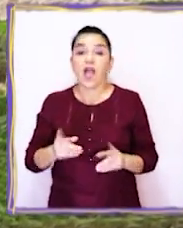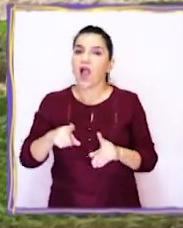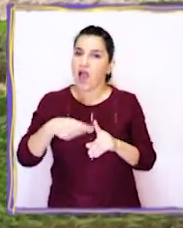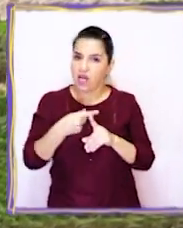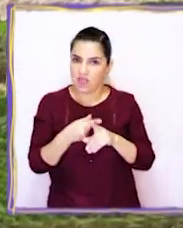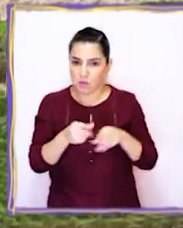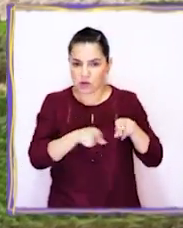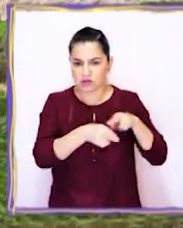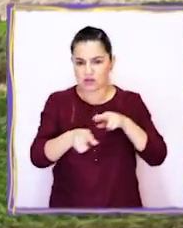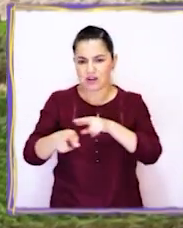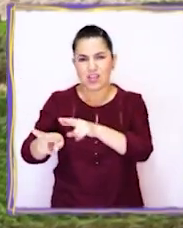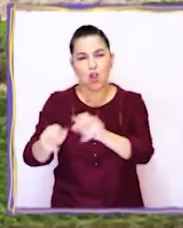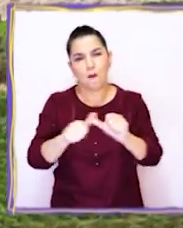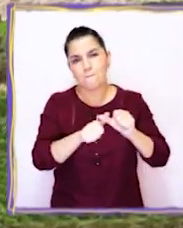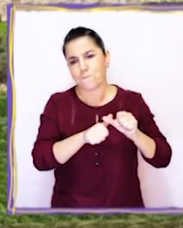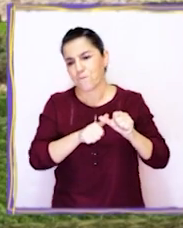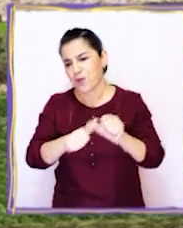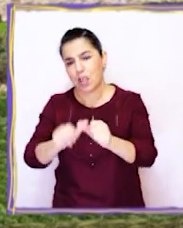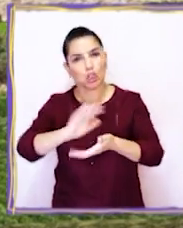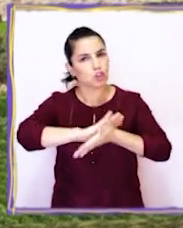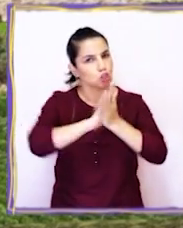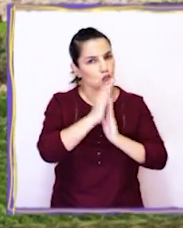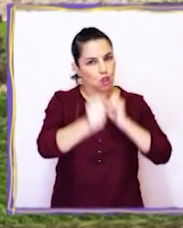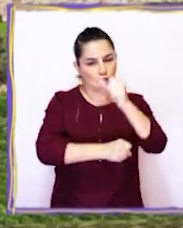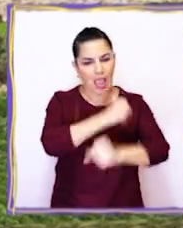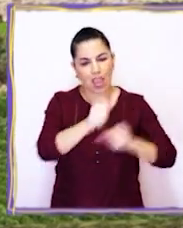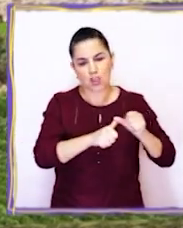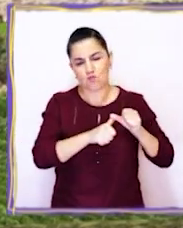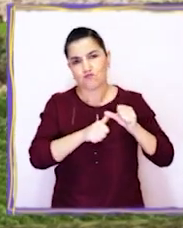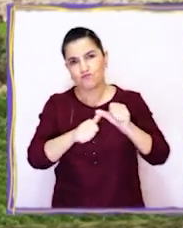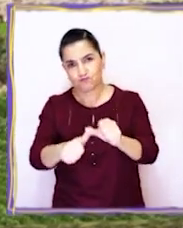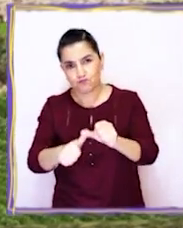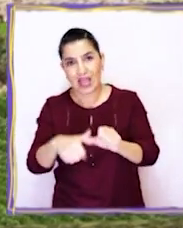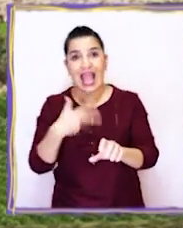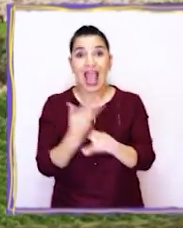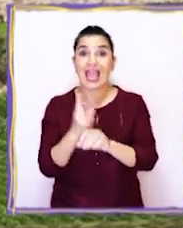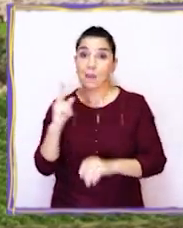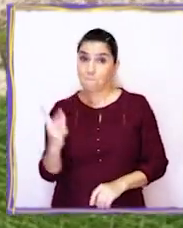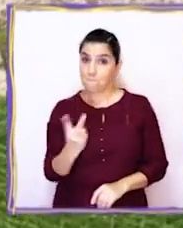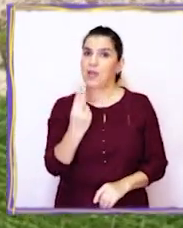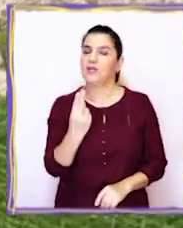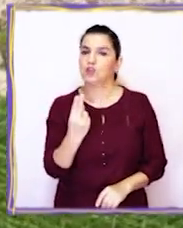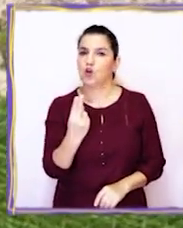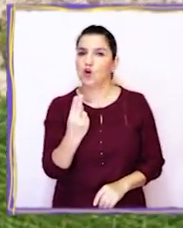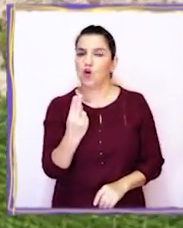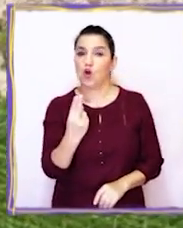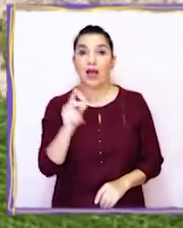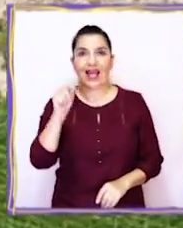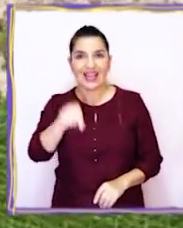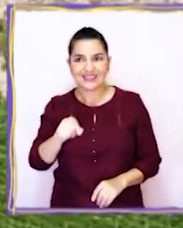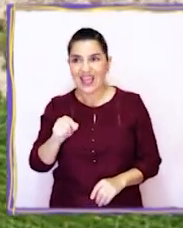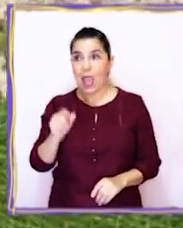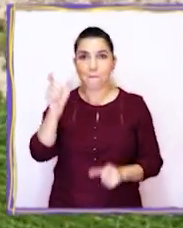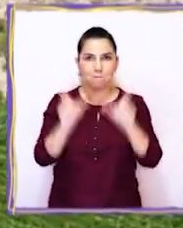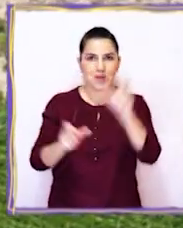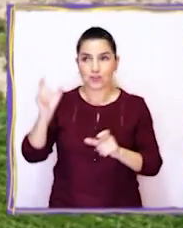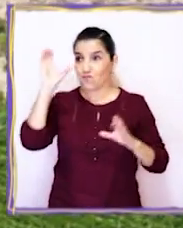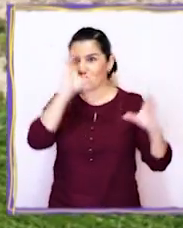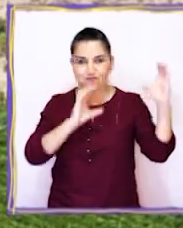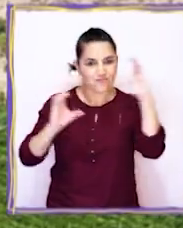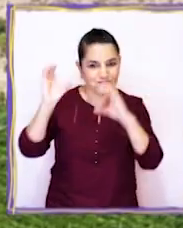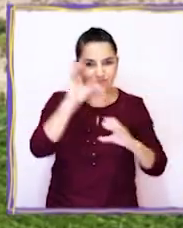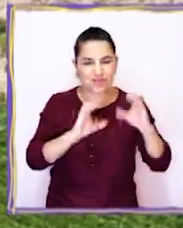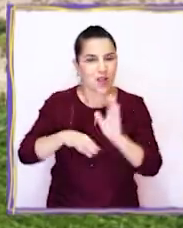Además, los ríos son permanentes durante todo el año gracias a un régimen mixto. Y es uno de los atractivos turísticos